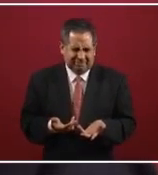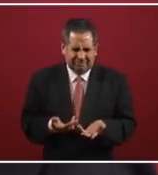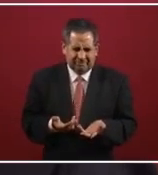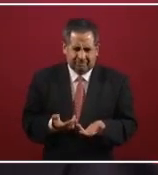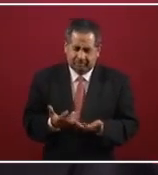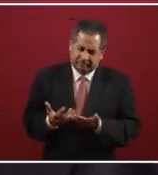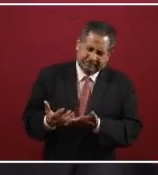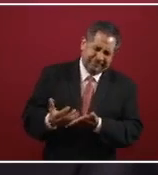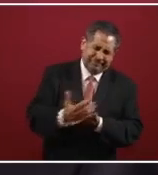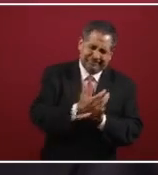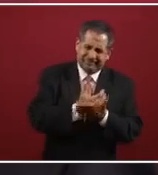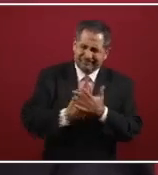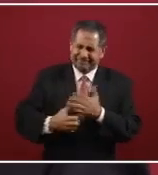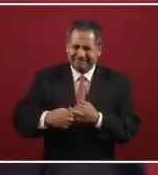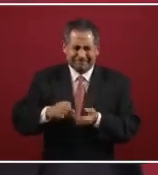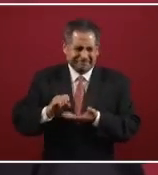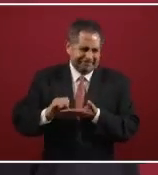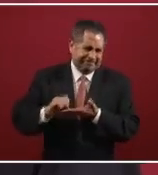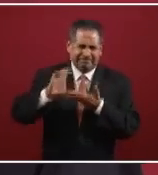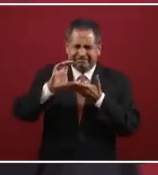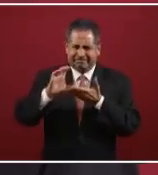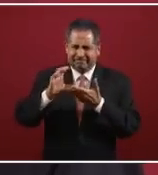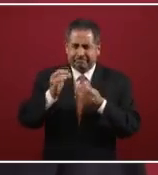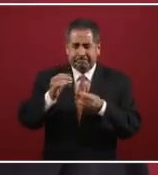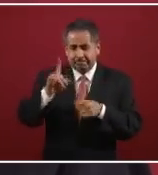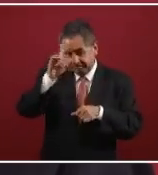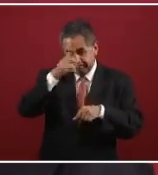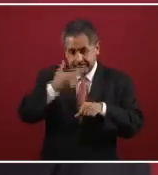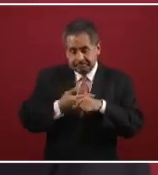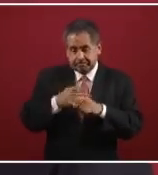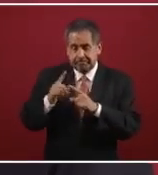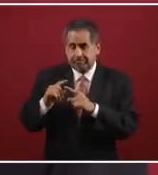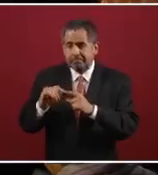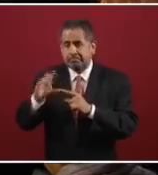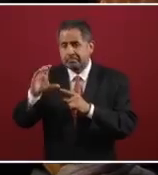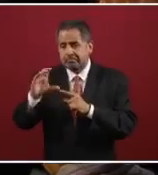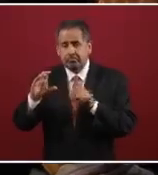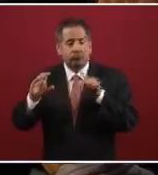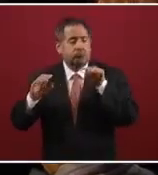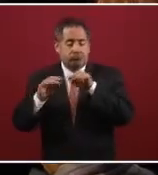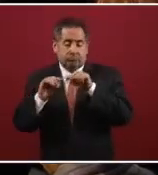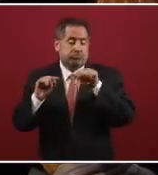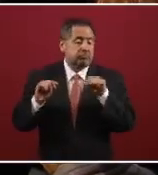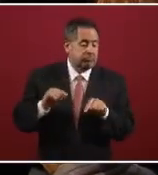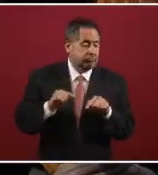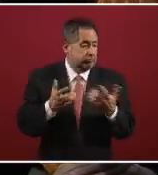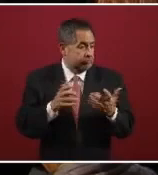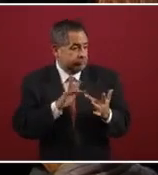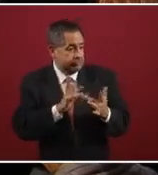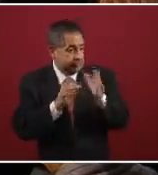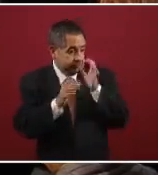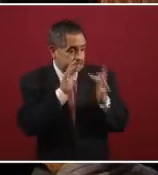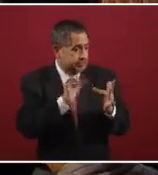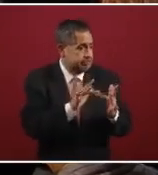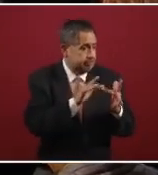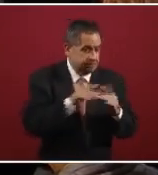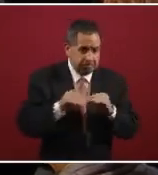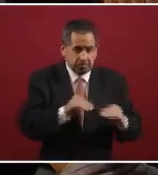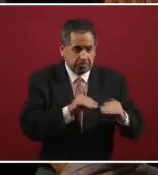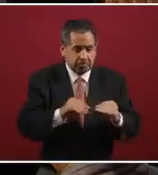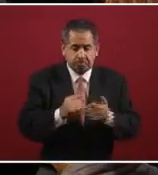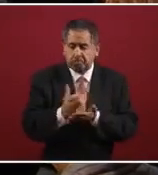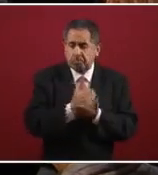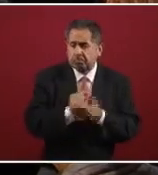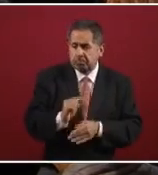ganaba muchísimo más que el que tenía comunicación con la gente